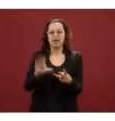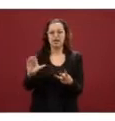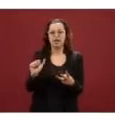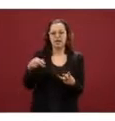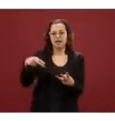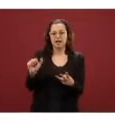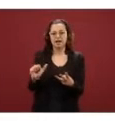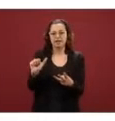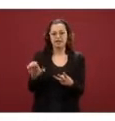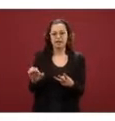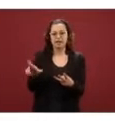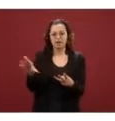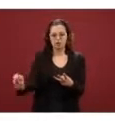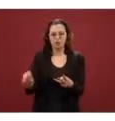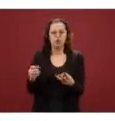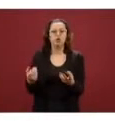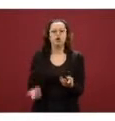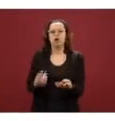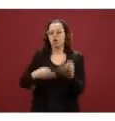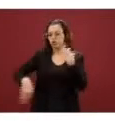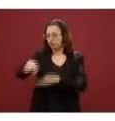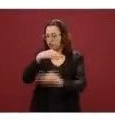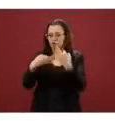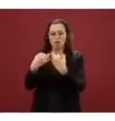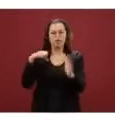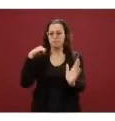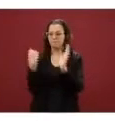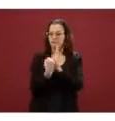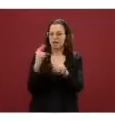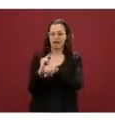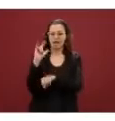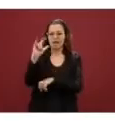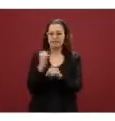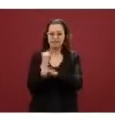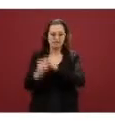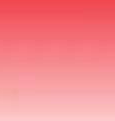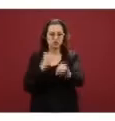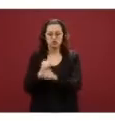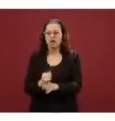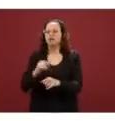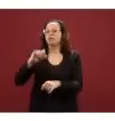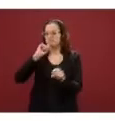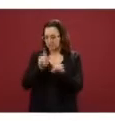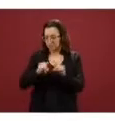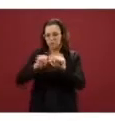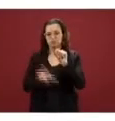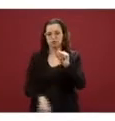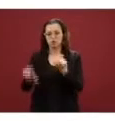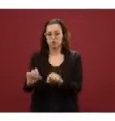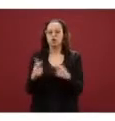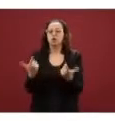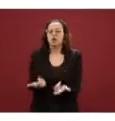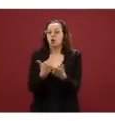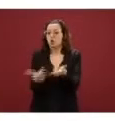Nacional del Aerotransporte, todas las aerolíneas nacionales y extranjeras de carga y de pasajeros, los grupos aeroportuarios que